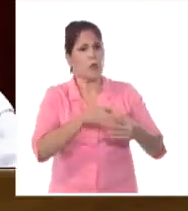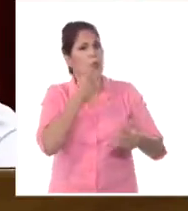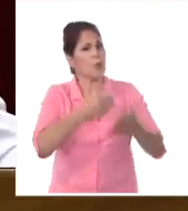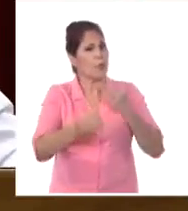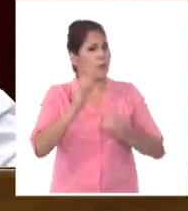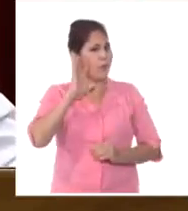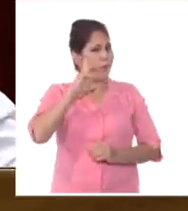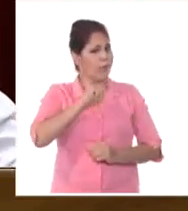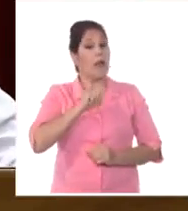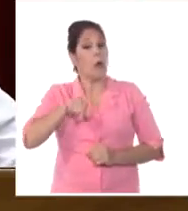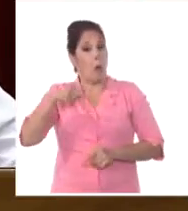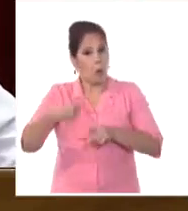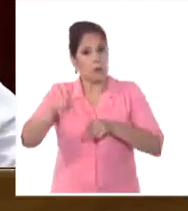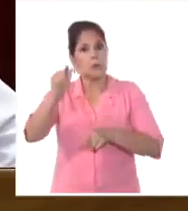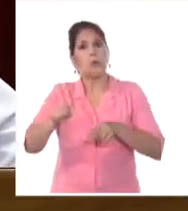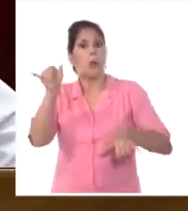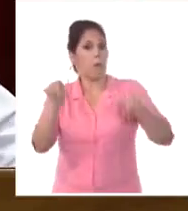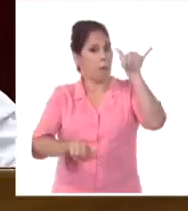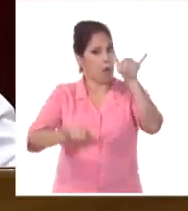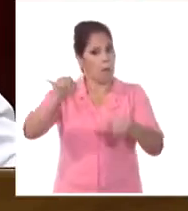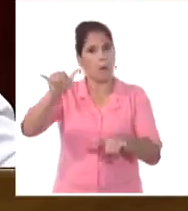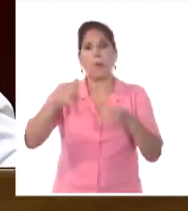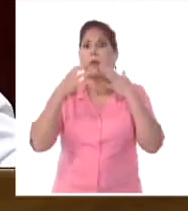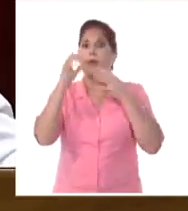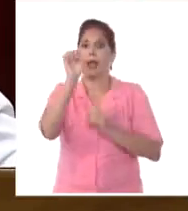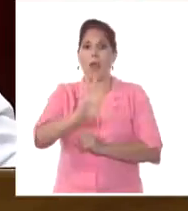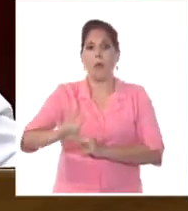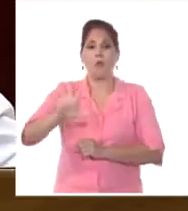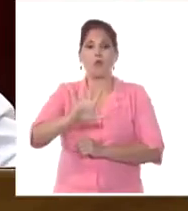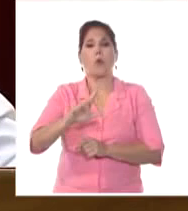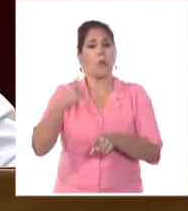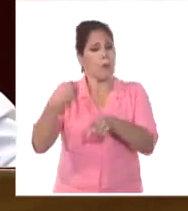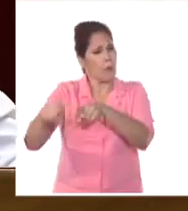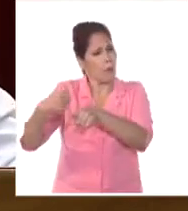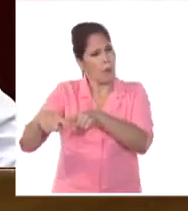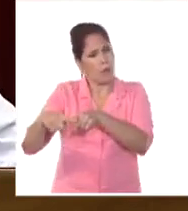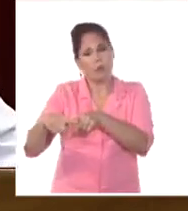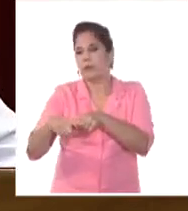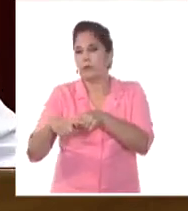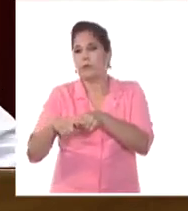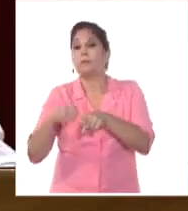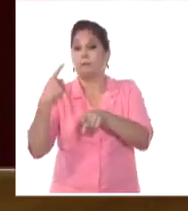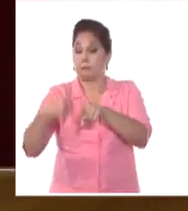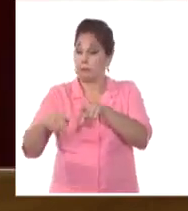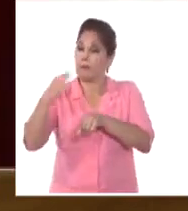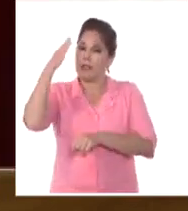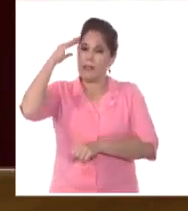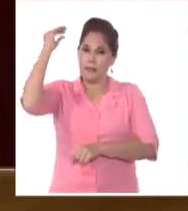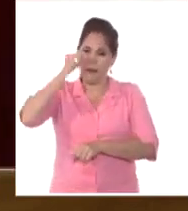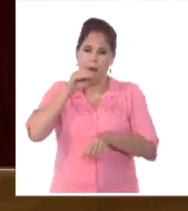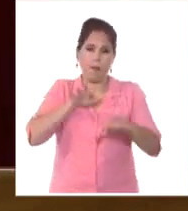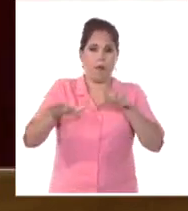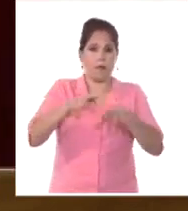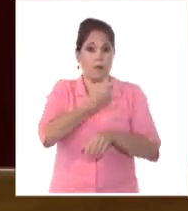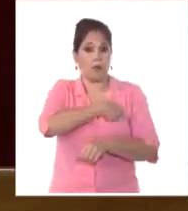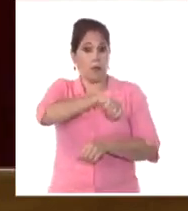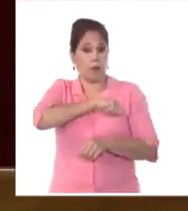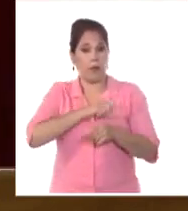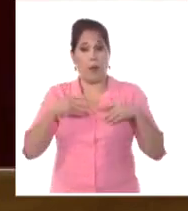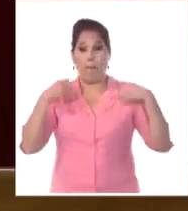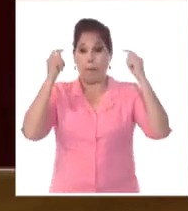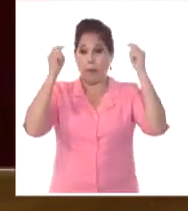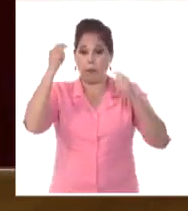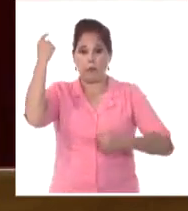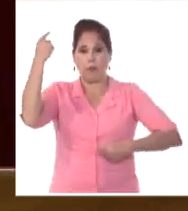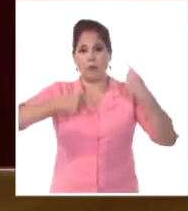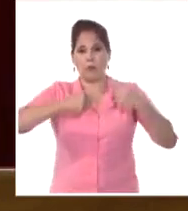y las campañas mediáticas que se impulsan desde Europa y otras regiones. Reconocemos las acciones públicas de protesta contra el